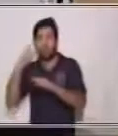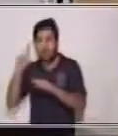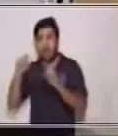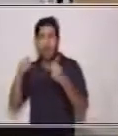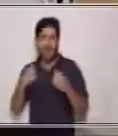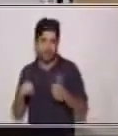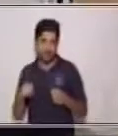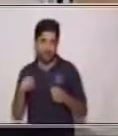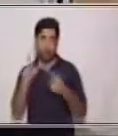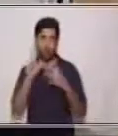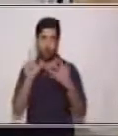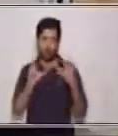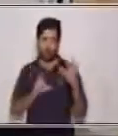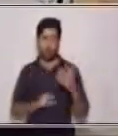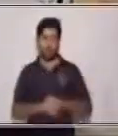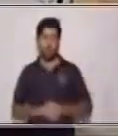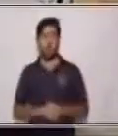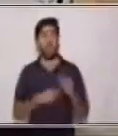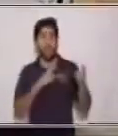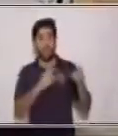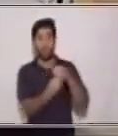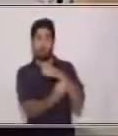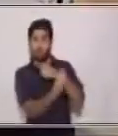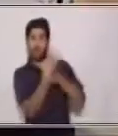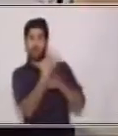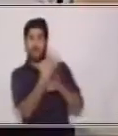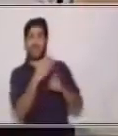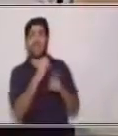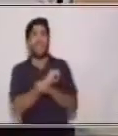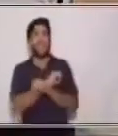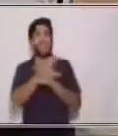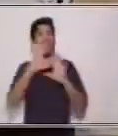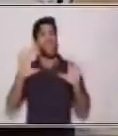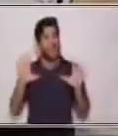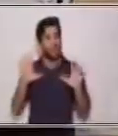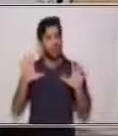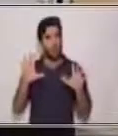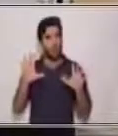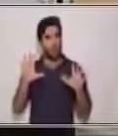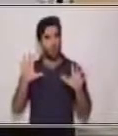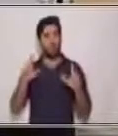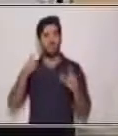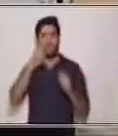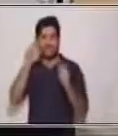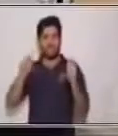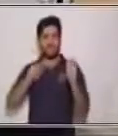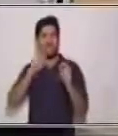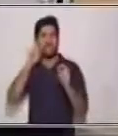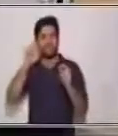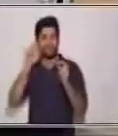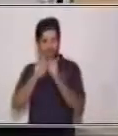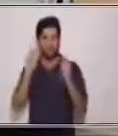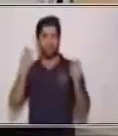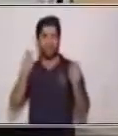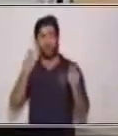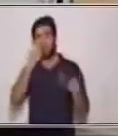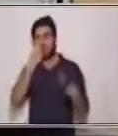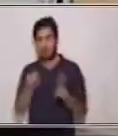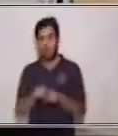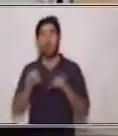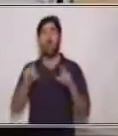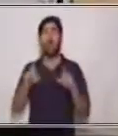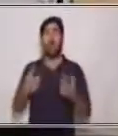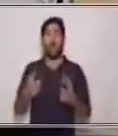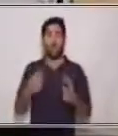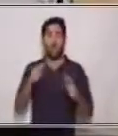textos instructivos nos dan un mensaje concreto porque de manera clara y sencilla nos dicen cómo debemos de realizar alguna